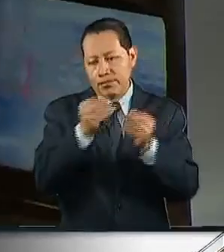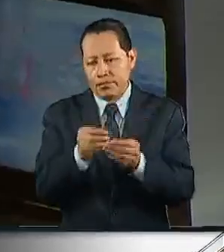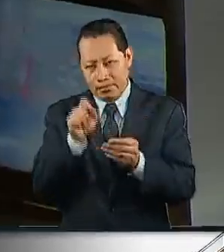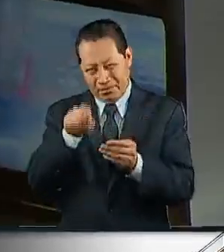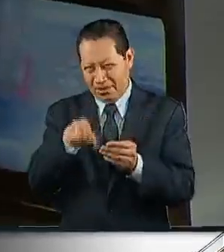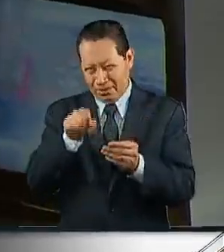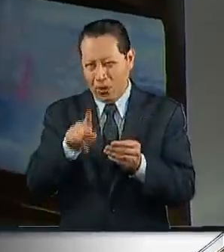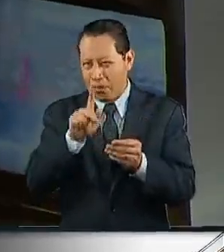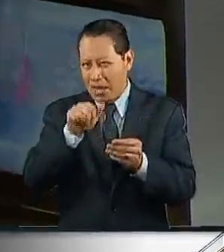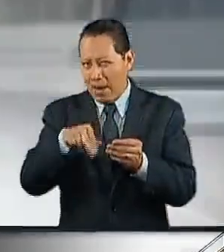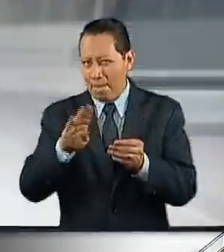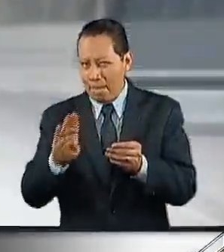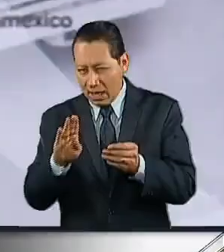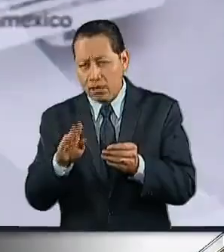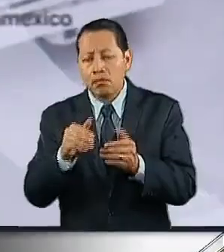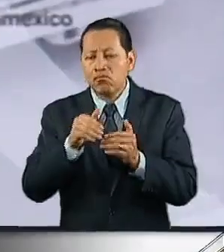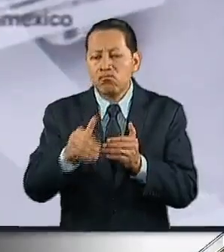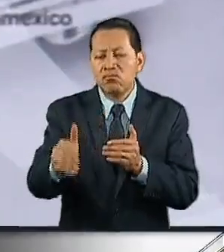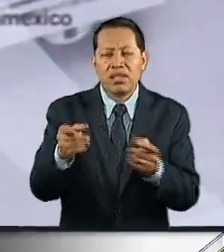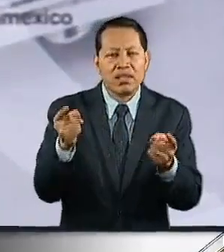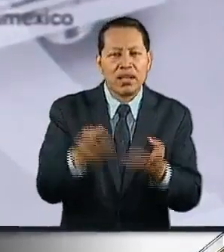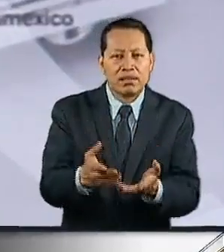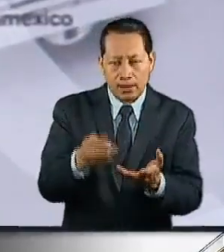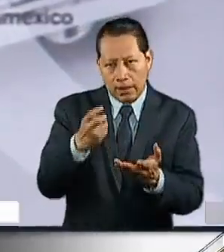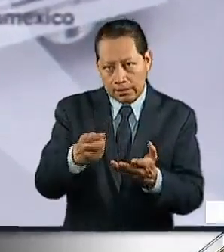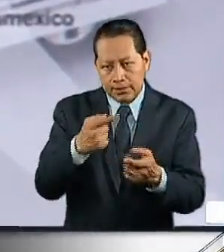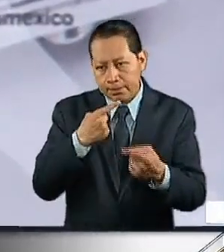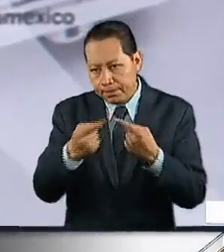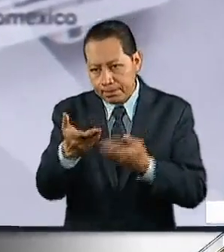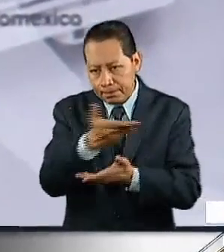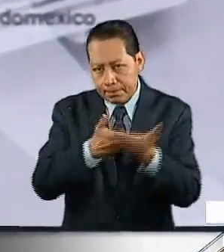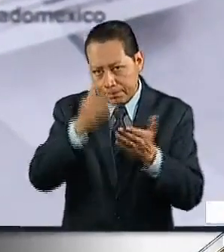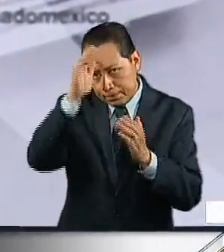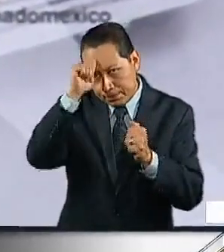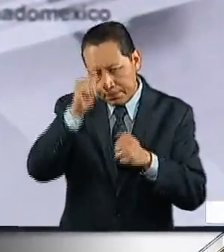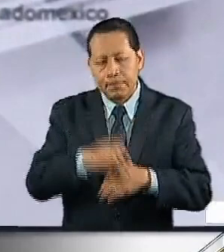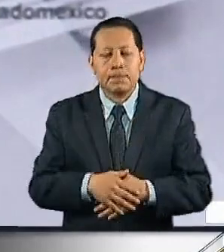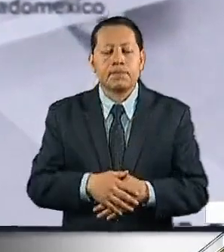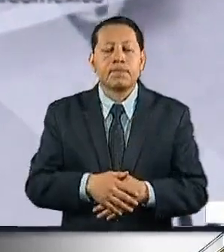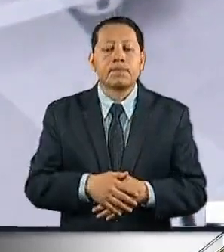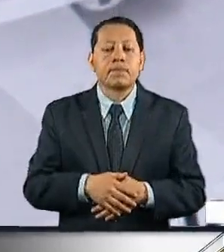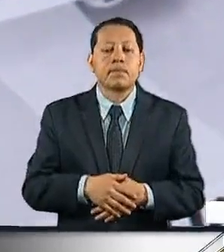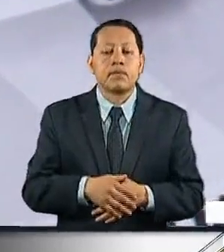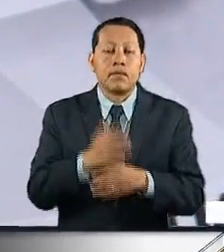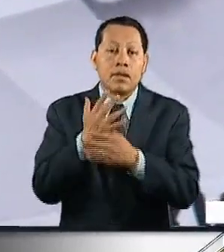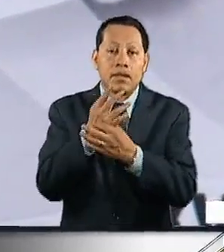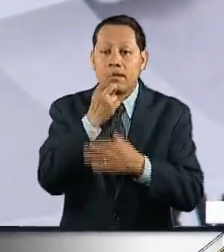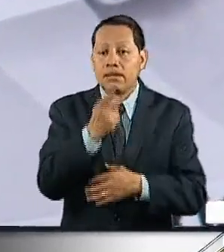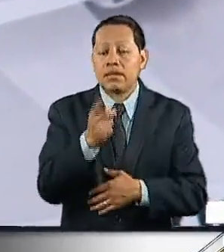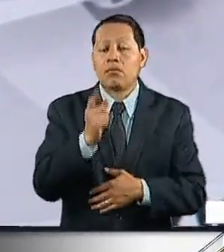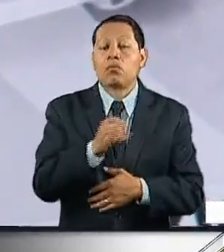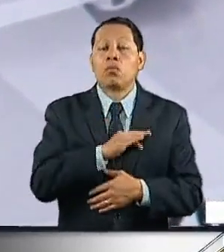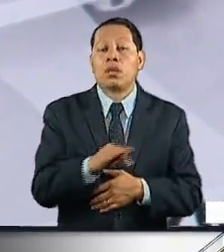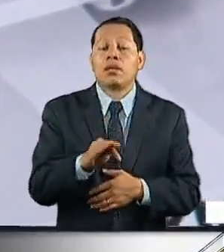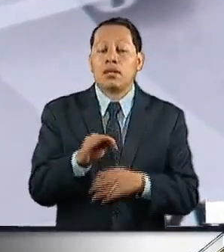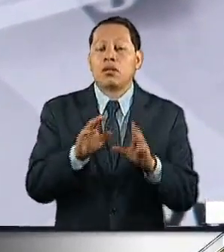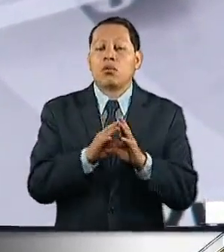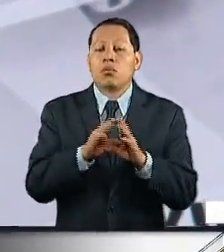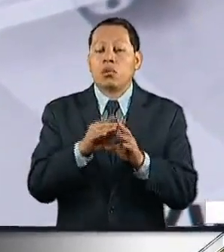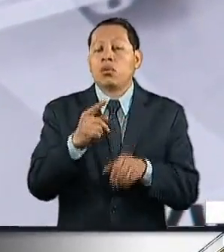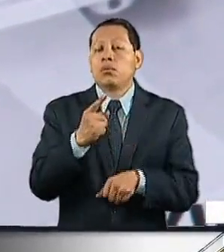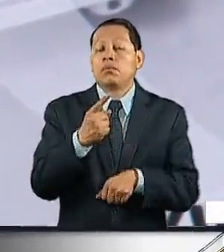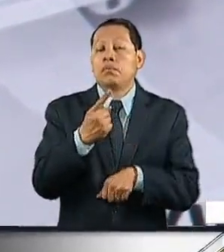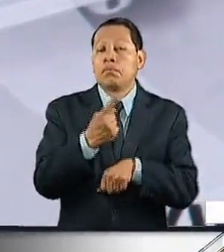Plan B Se acordó someter en la primera semana